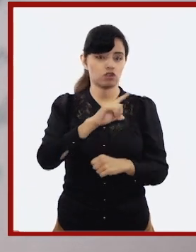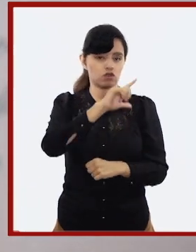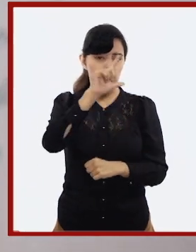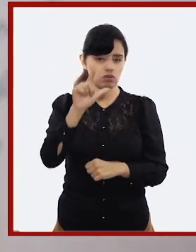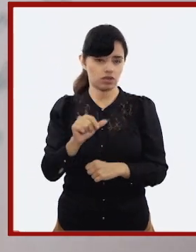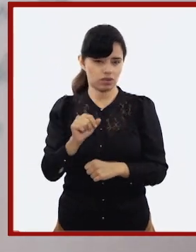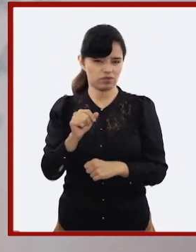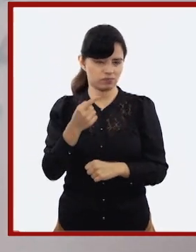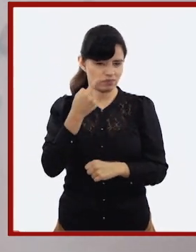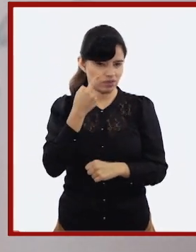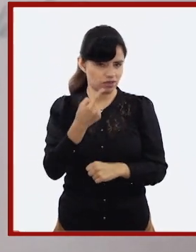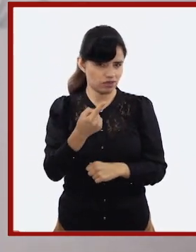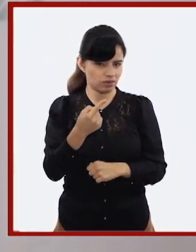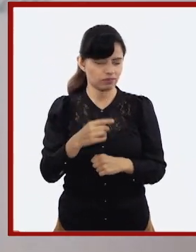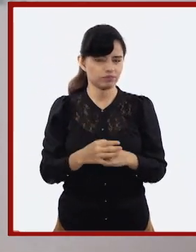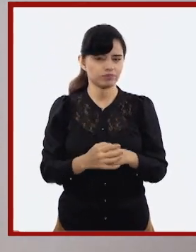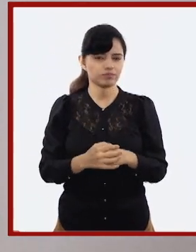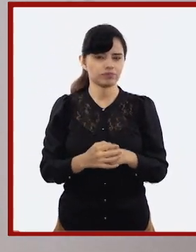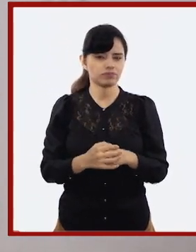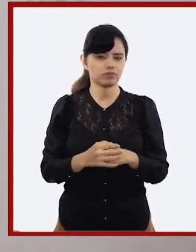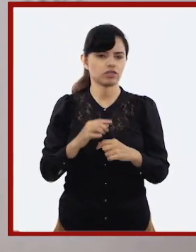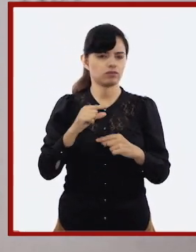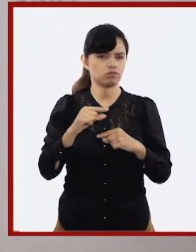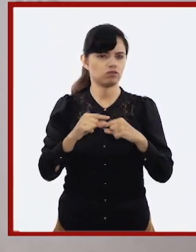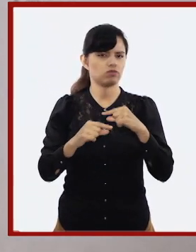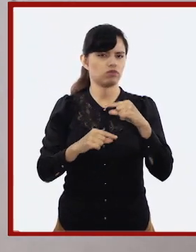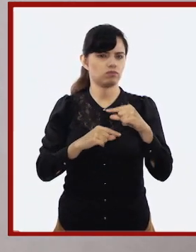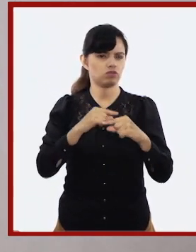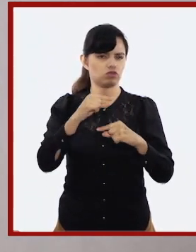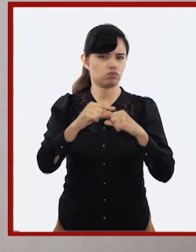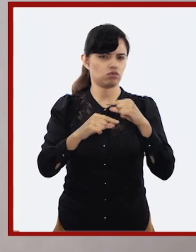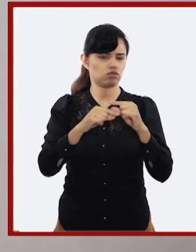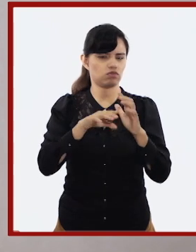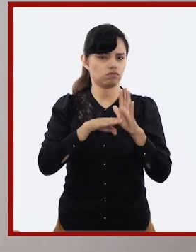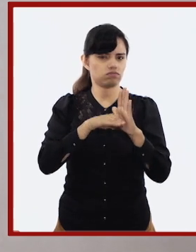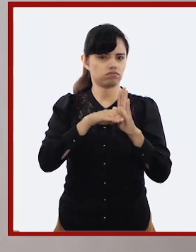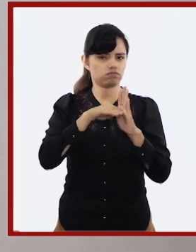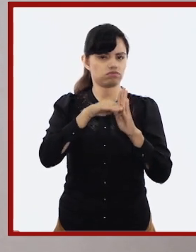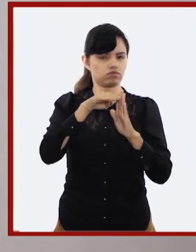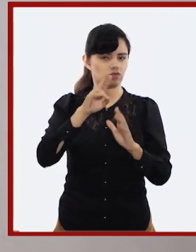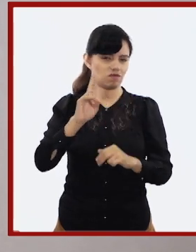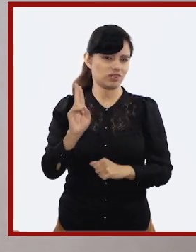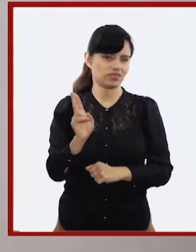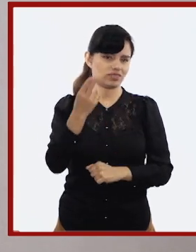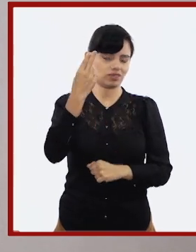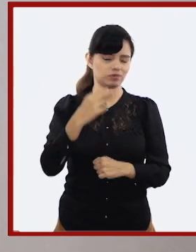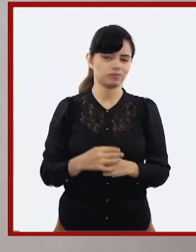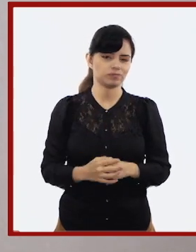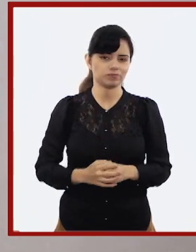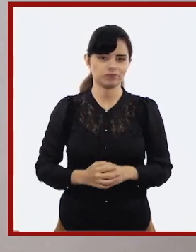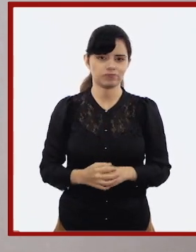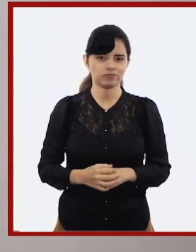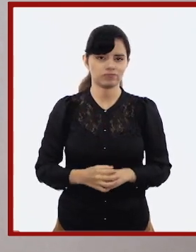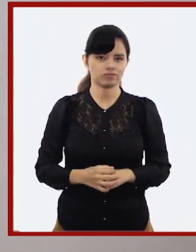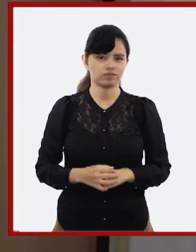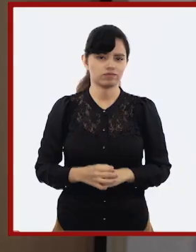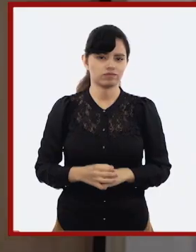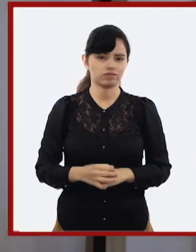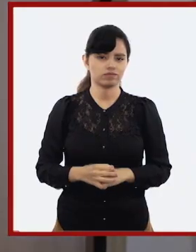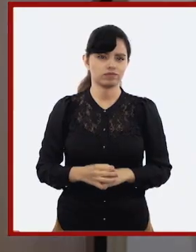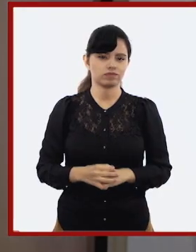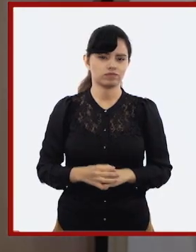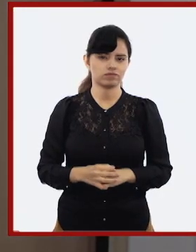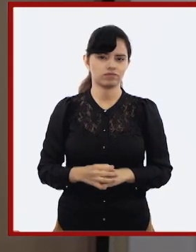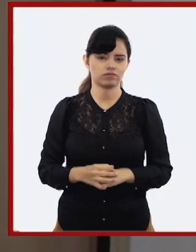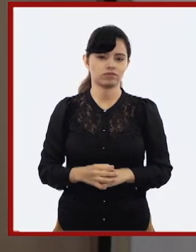se ve cómo llegan poco a poco a la universidad. Benito Juárez escribió: Formar a la mujer con